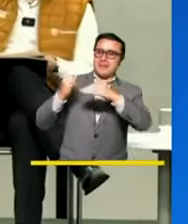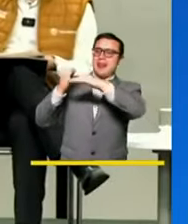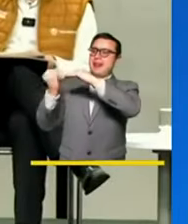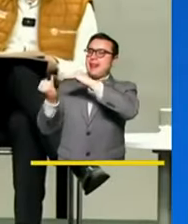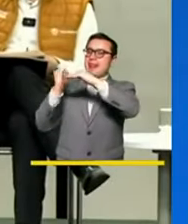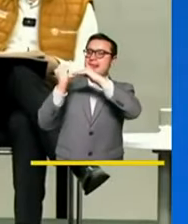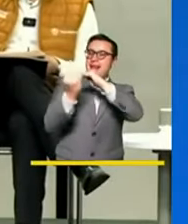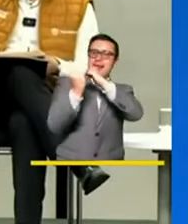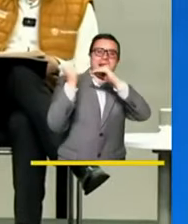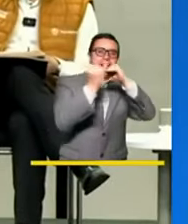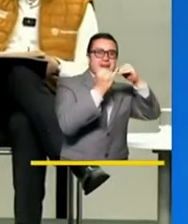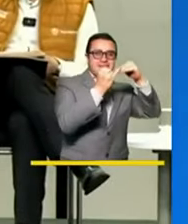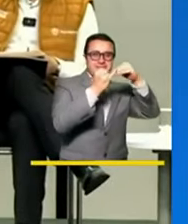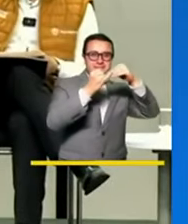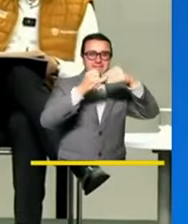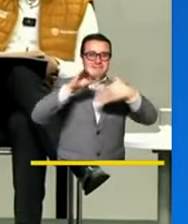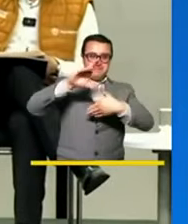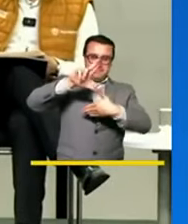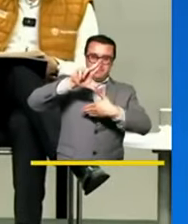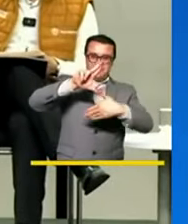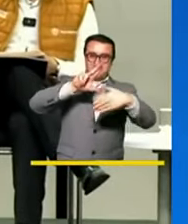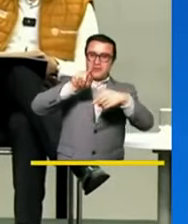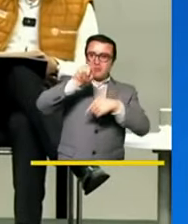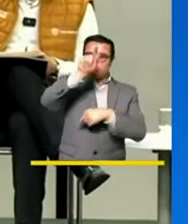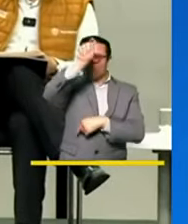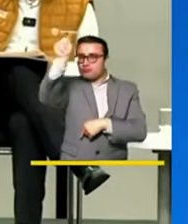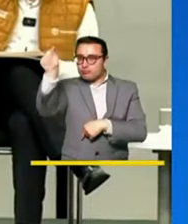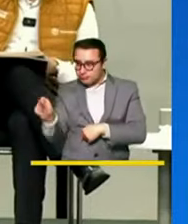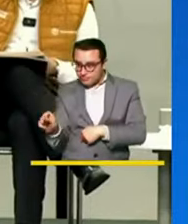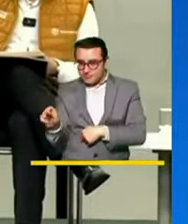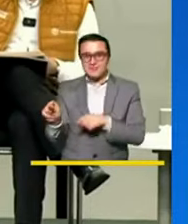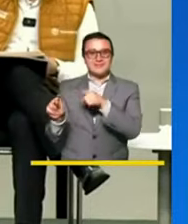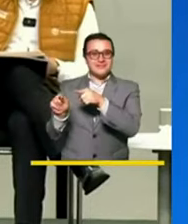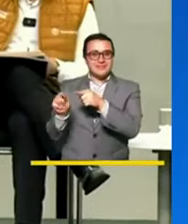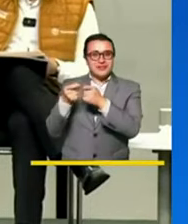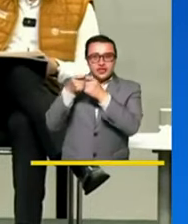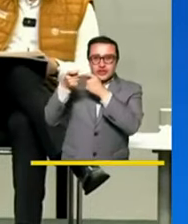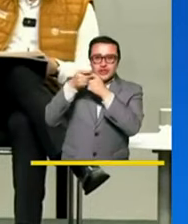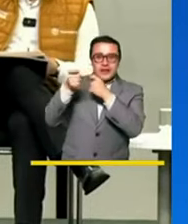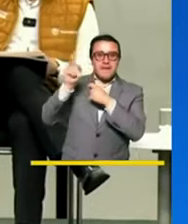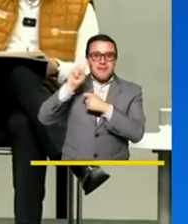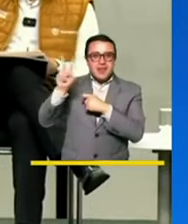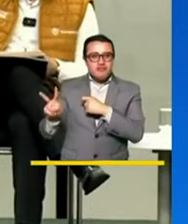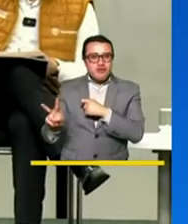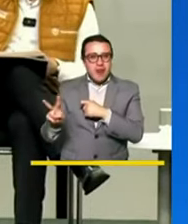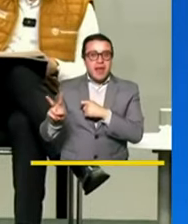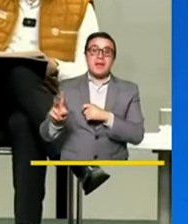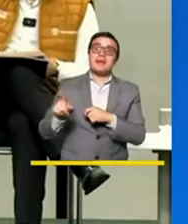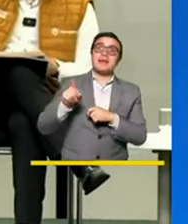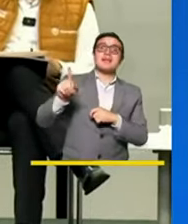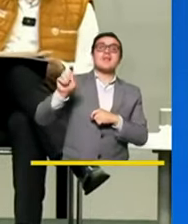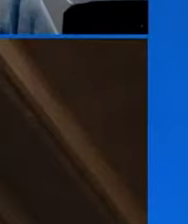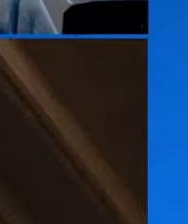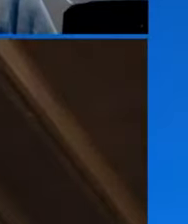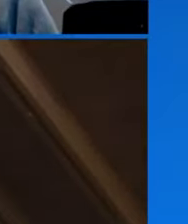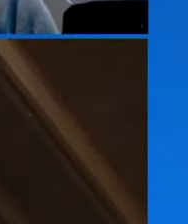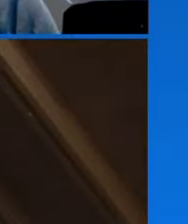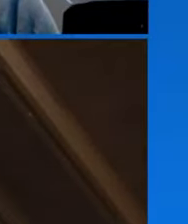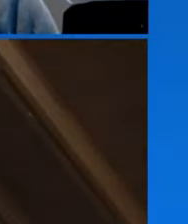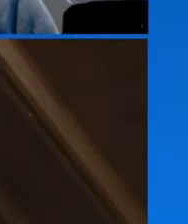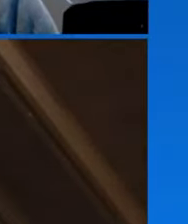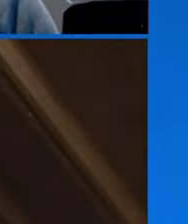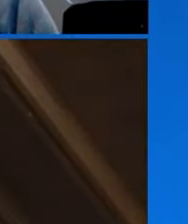capacidad de llegar a los acuerdos necesarios para tramitar las reformas estructurales que propuso su plan de gobierno Pero